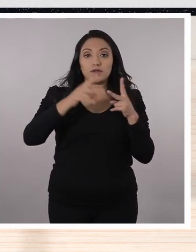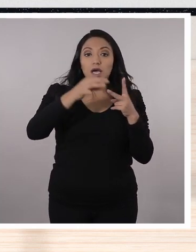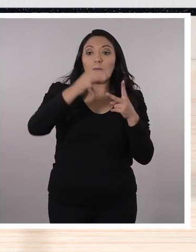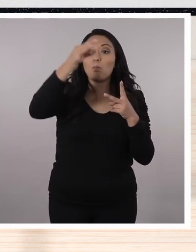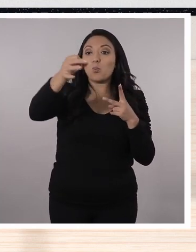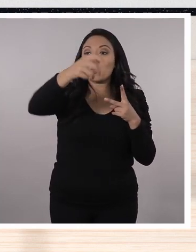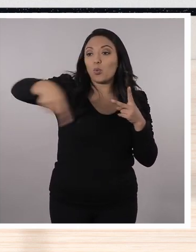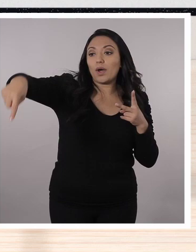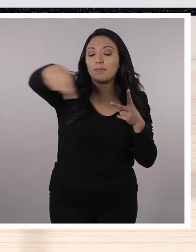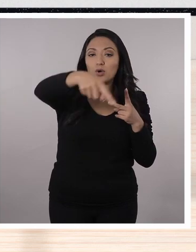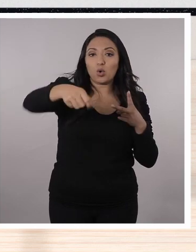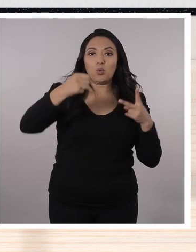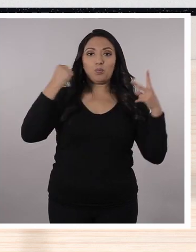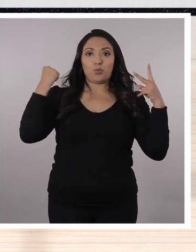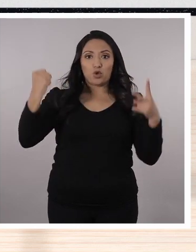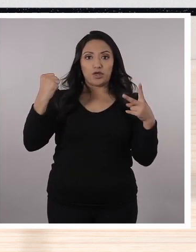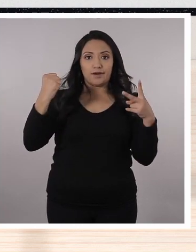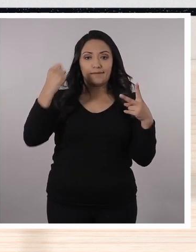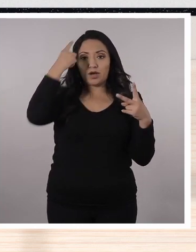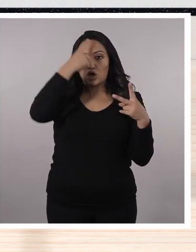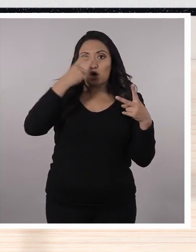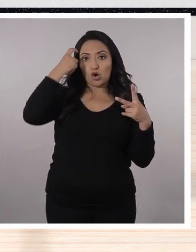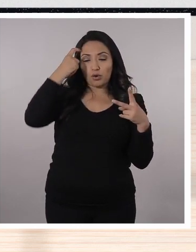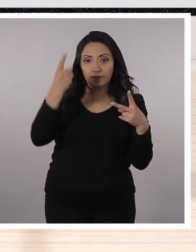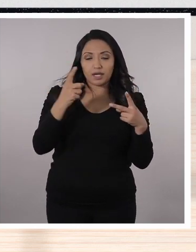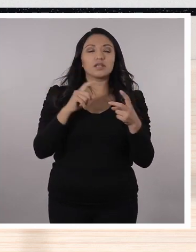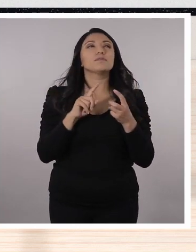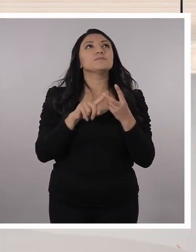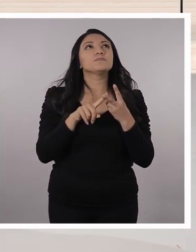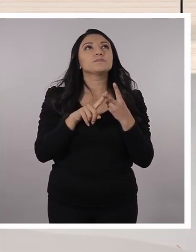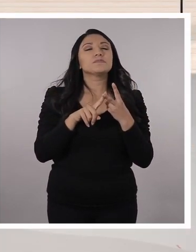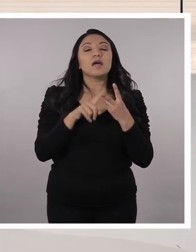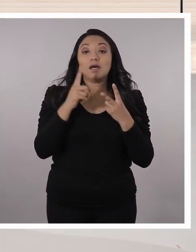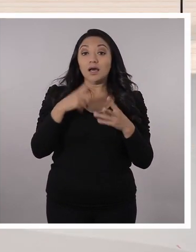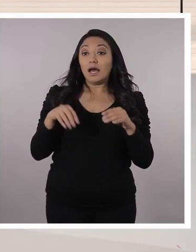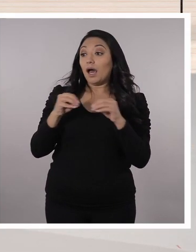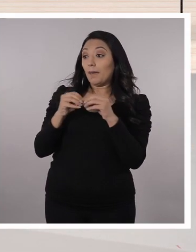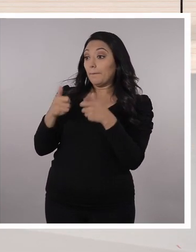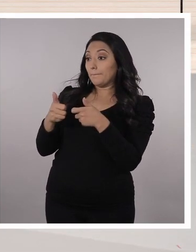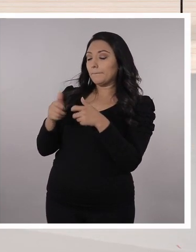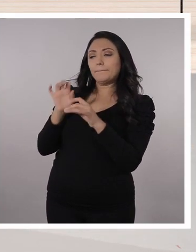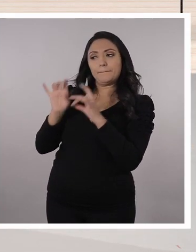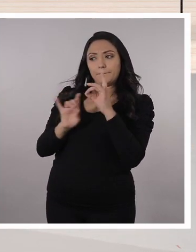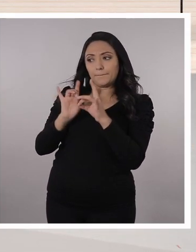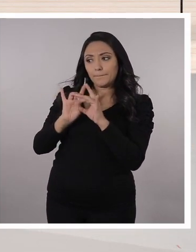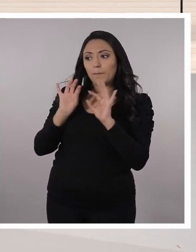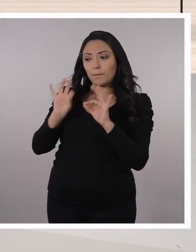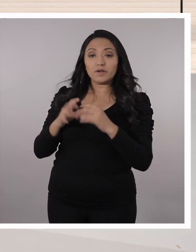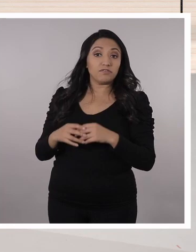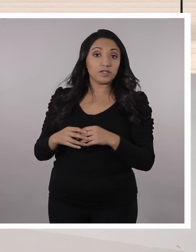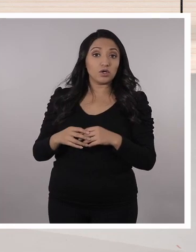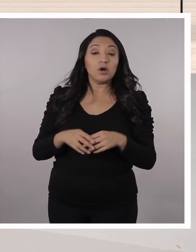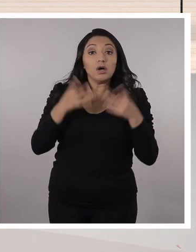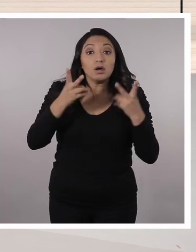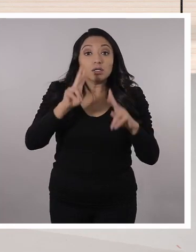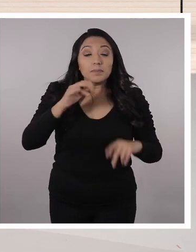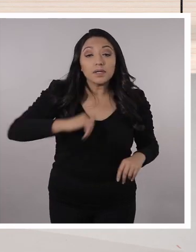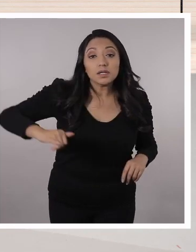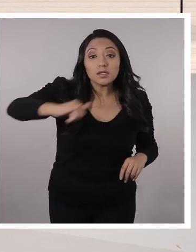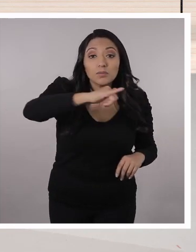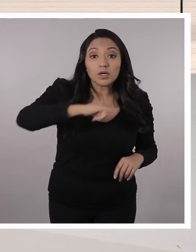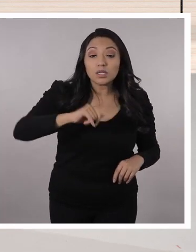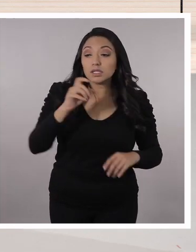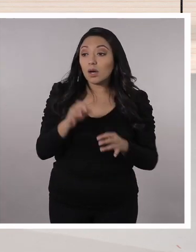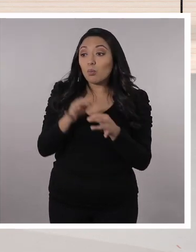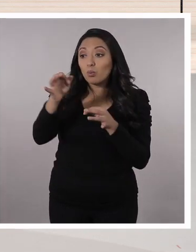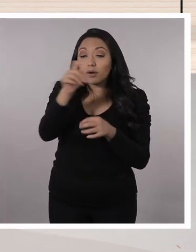el poder del pueblo, que el pueblo es el que manda. Exacto, el pueblo es el gobernante. Además, con la democracia también